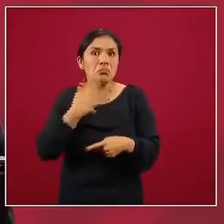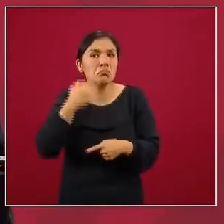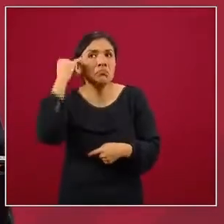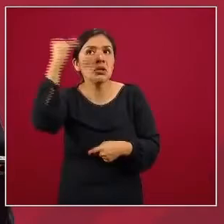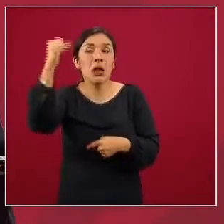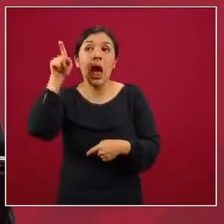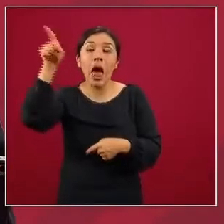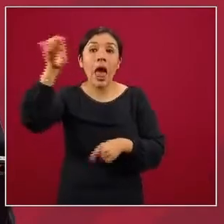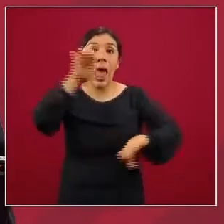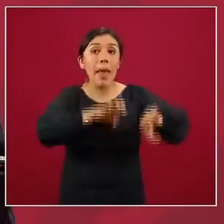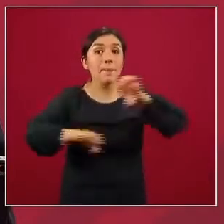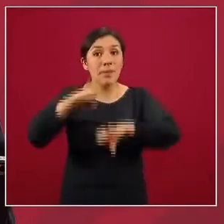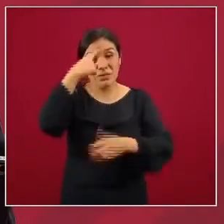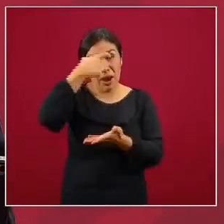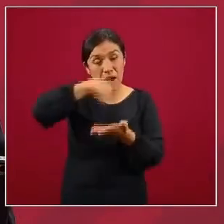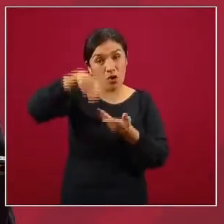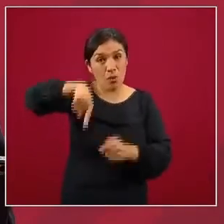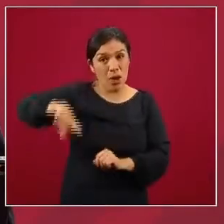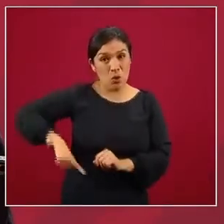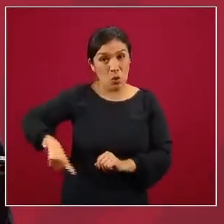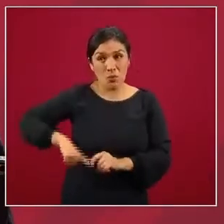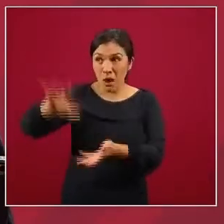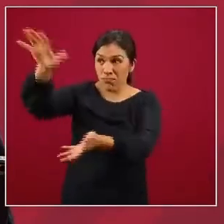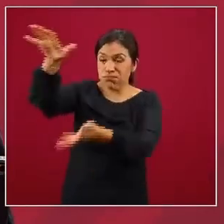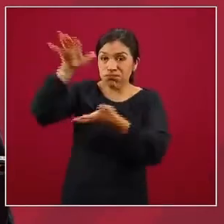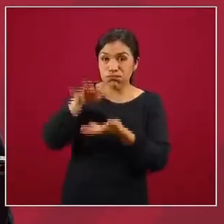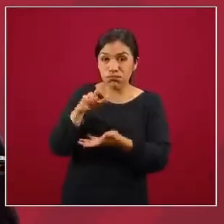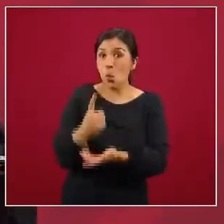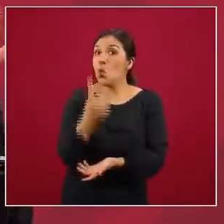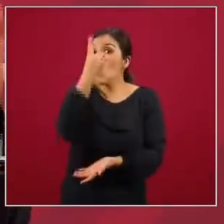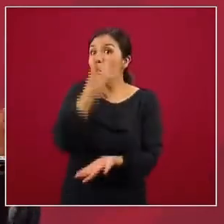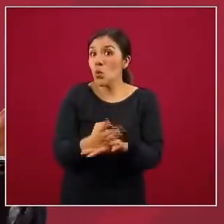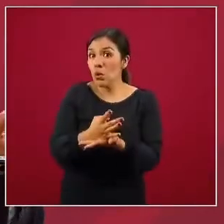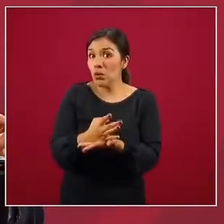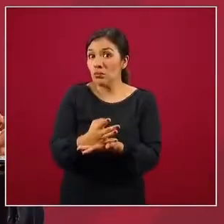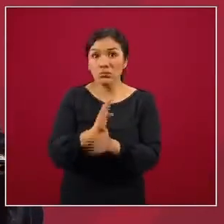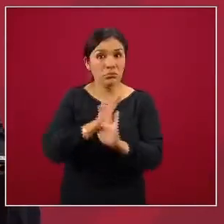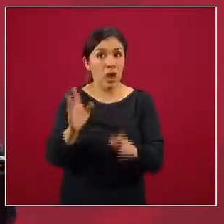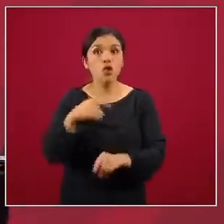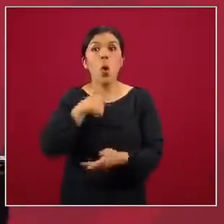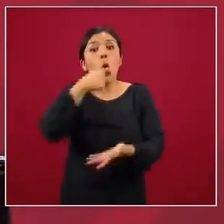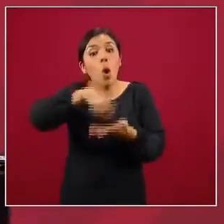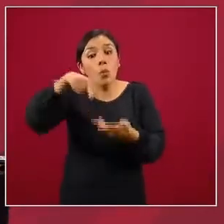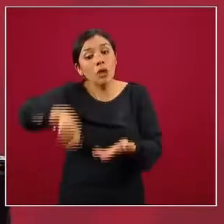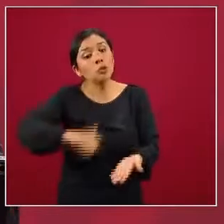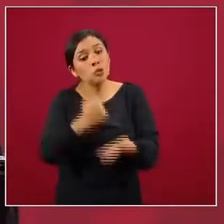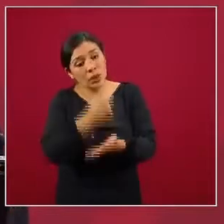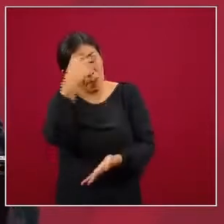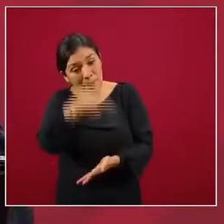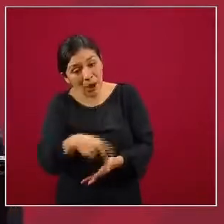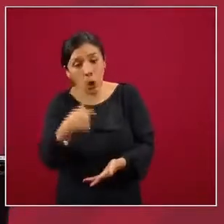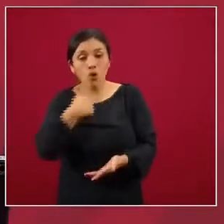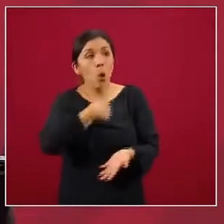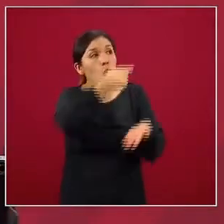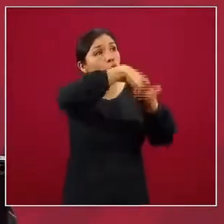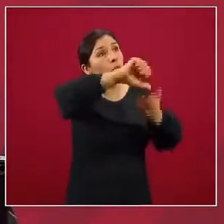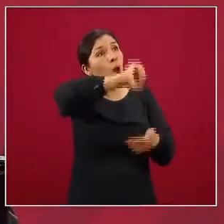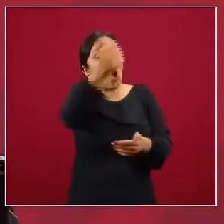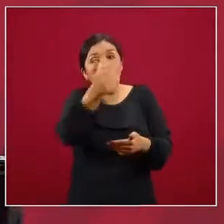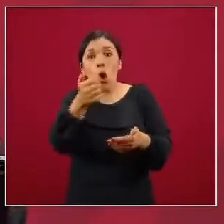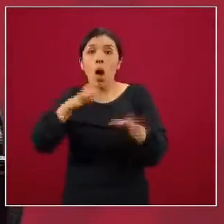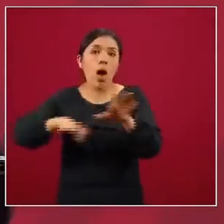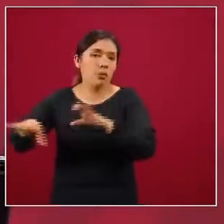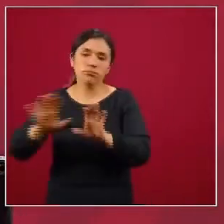de que la empresa a la que le compra el Gobierno de México, hay una sola compra, no es que le compre la Ciudad de México y nosotros tengamos otra, ni